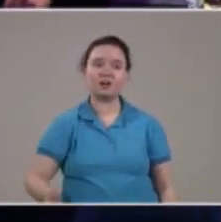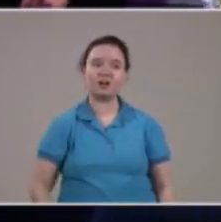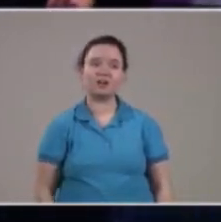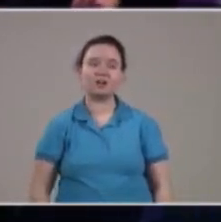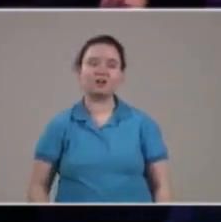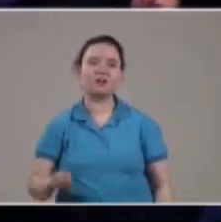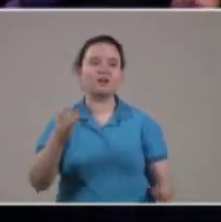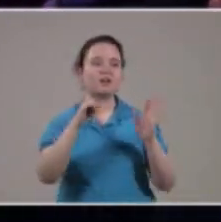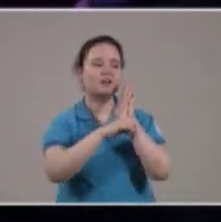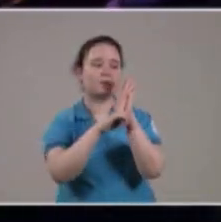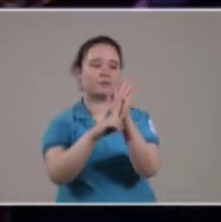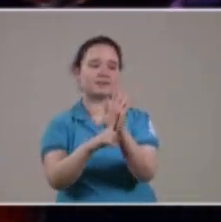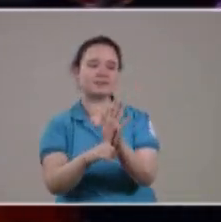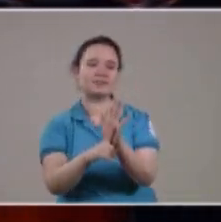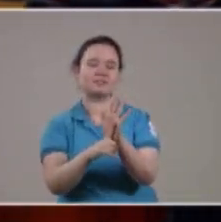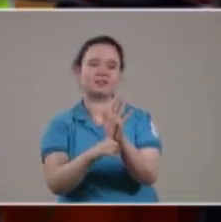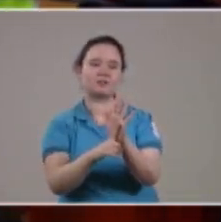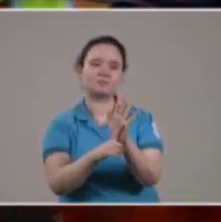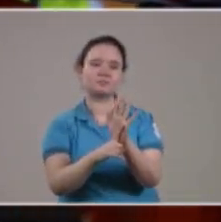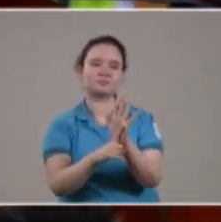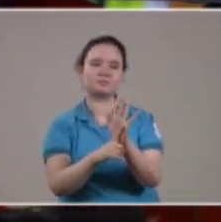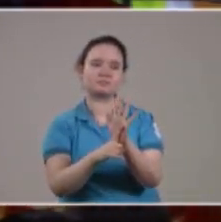que representa